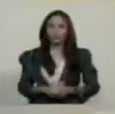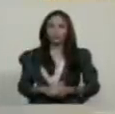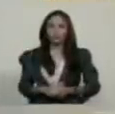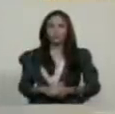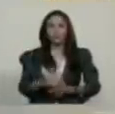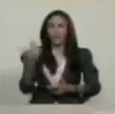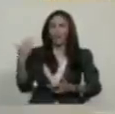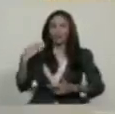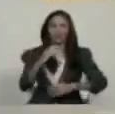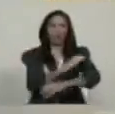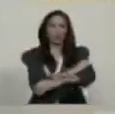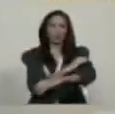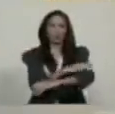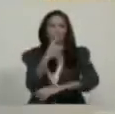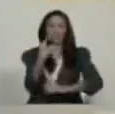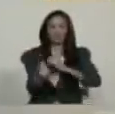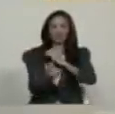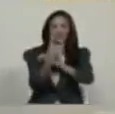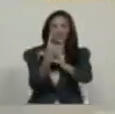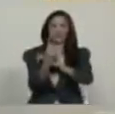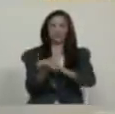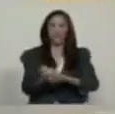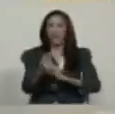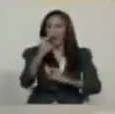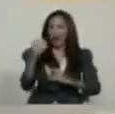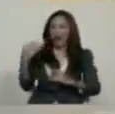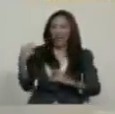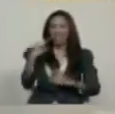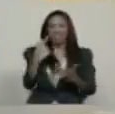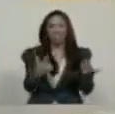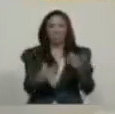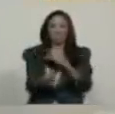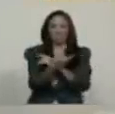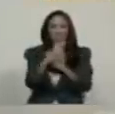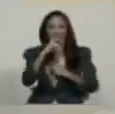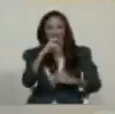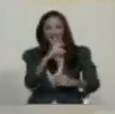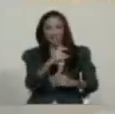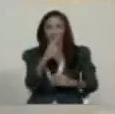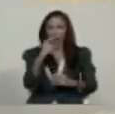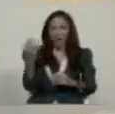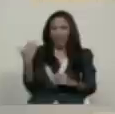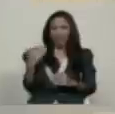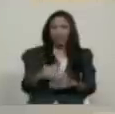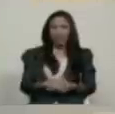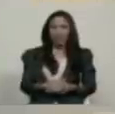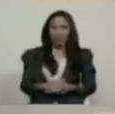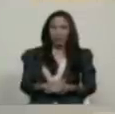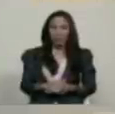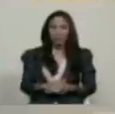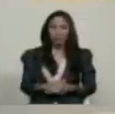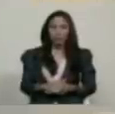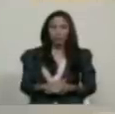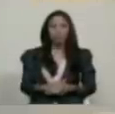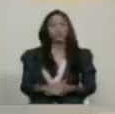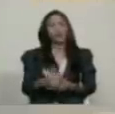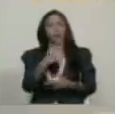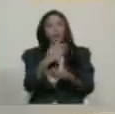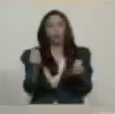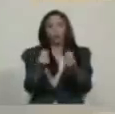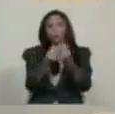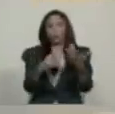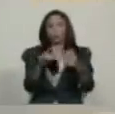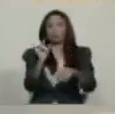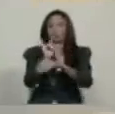quiteña, traidora oligarquía quiteña, racista oligarquía quiteña, se complotó con la oligarquía bogotana